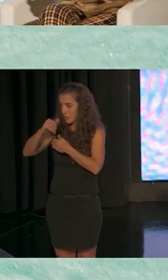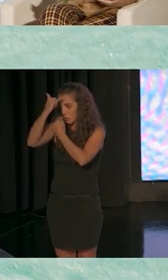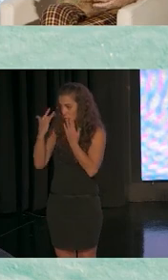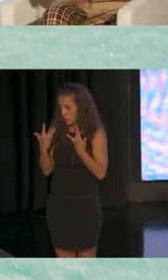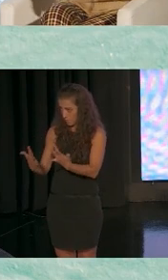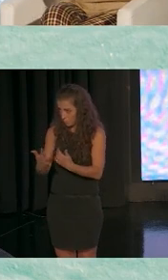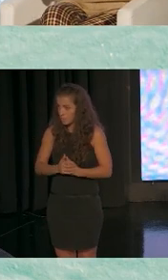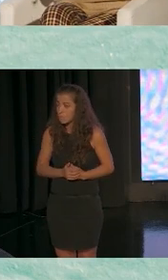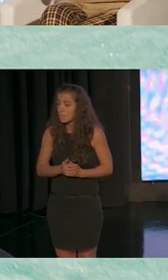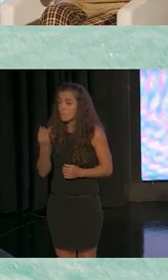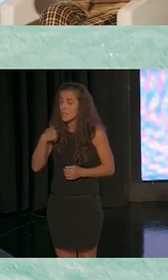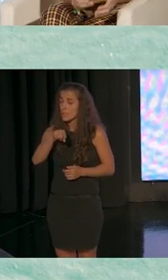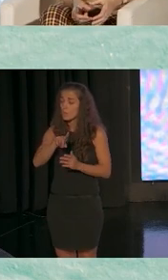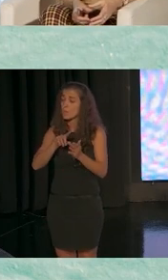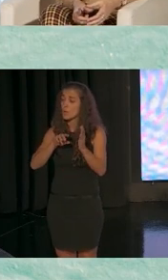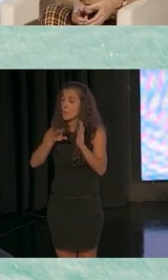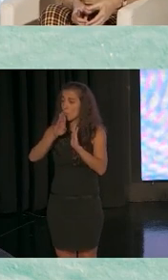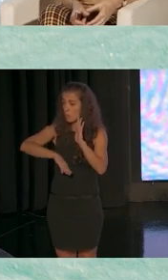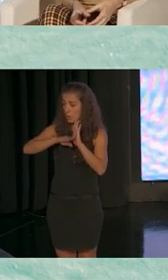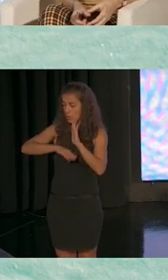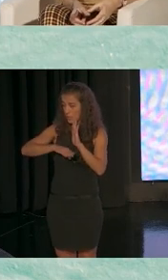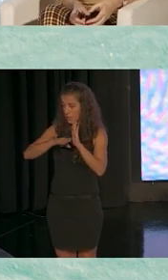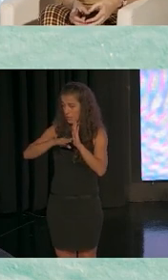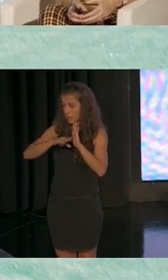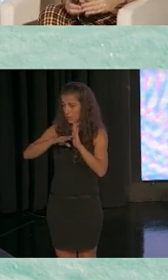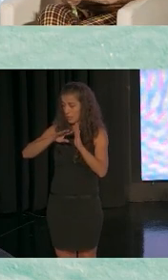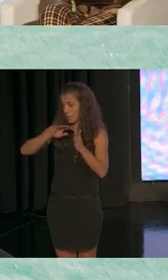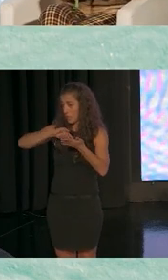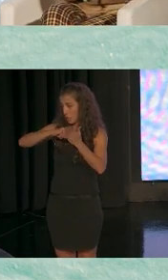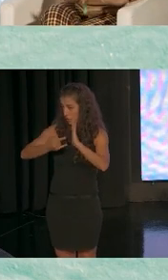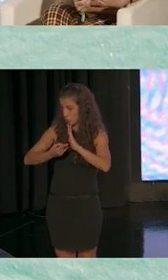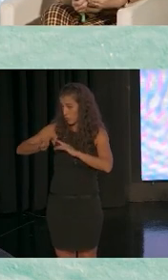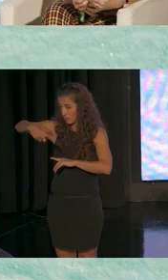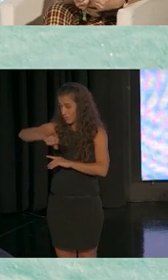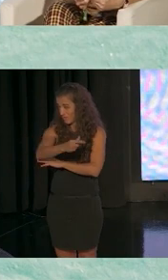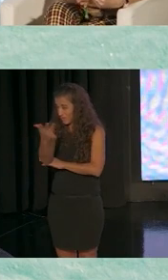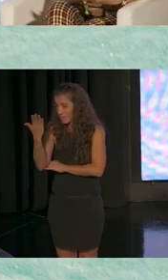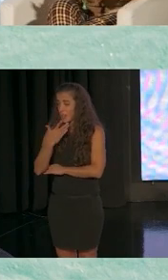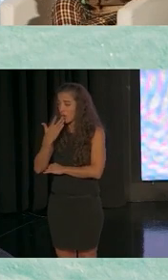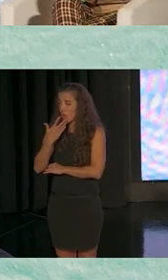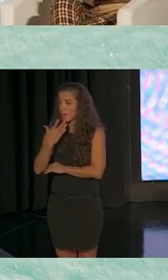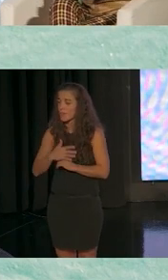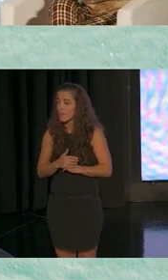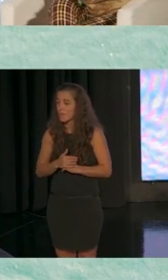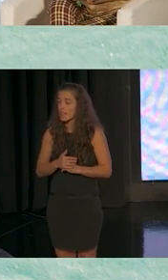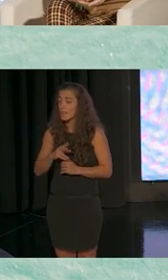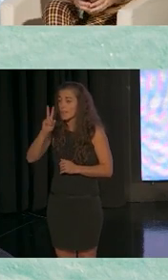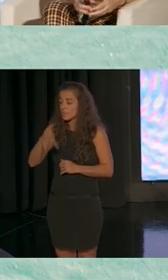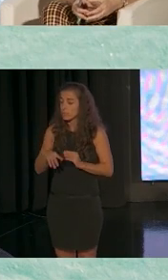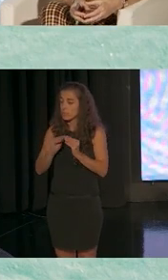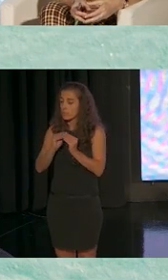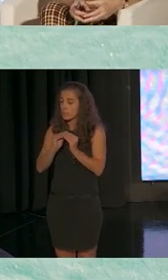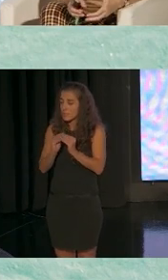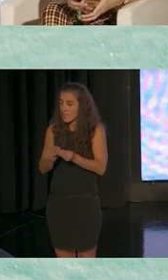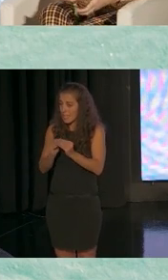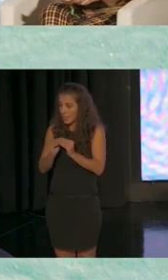ese proyecto que algunos ya conocéis es el de eh realizar una eh una herramienta para